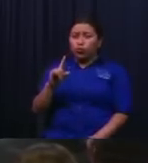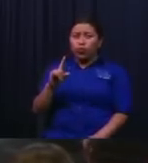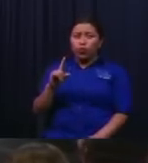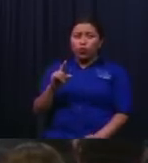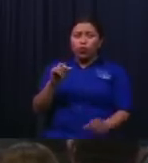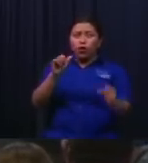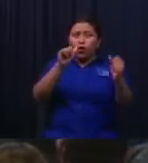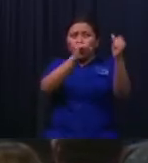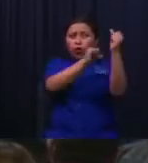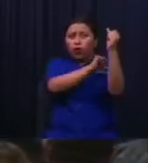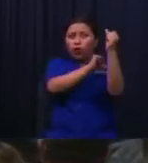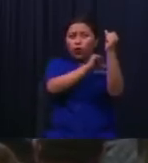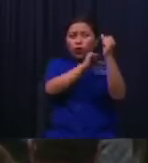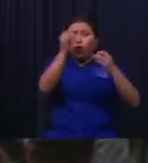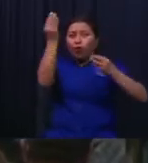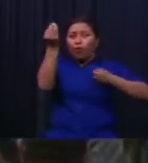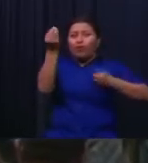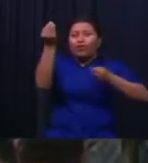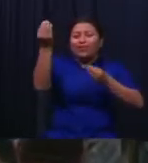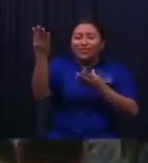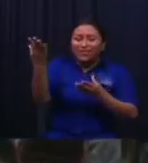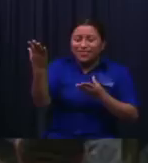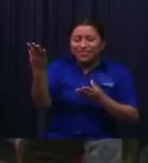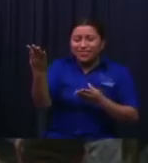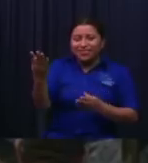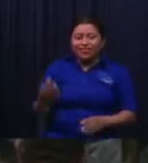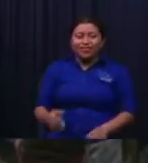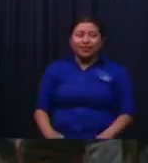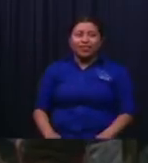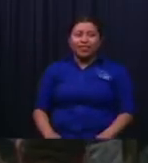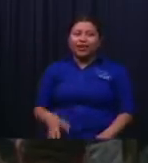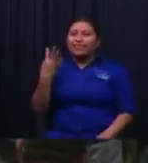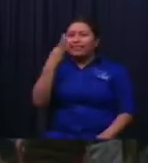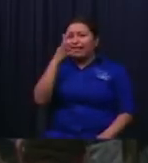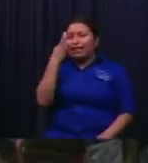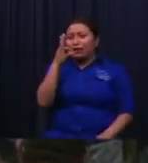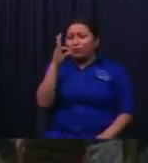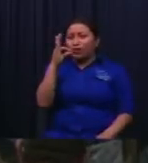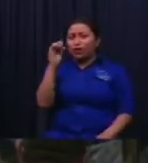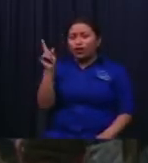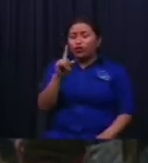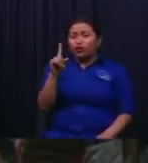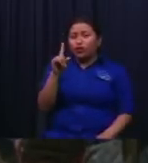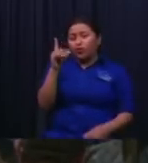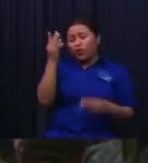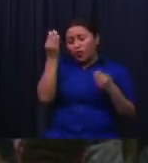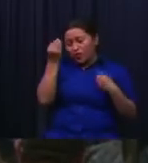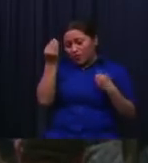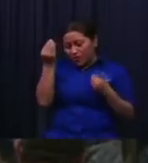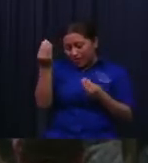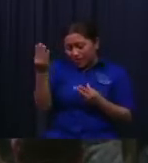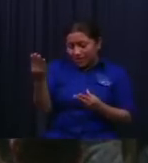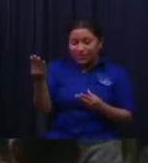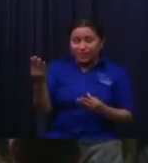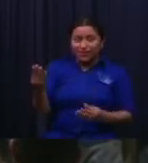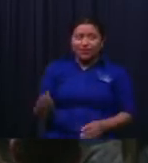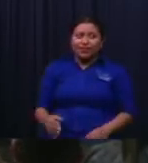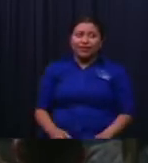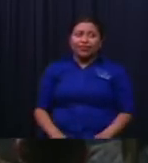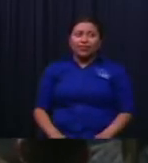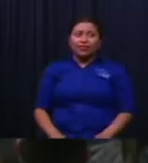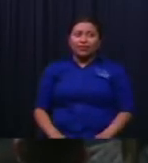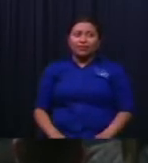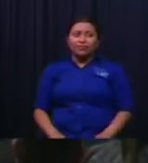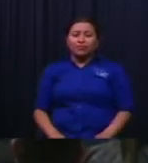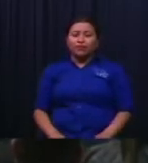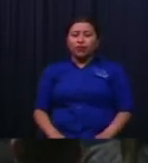Mire, hermano, para nosotros es bien fácil decir, es que ella no se sujeta. No sujeta, sujeta. Para